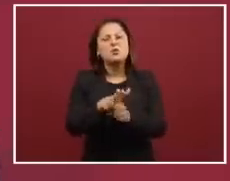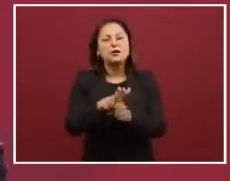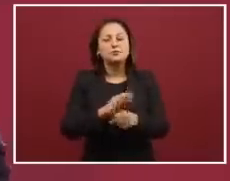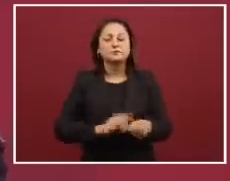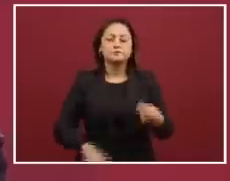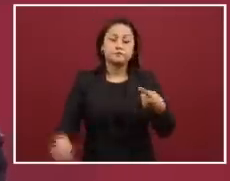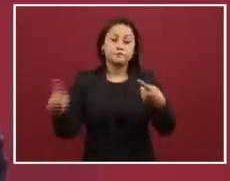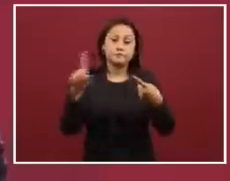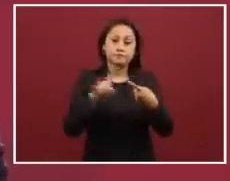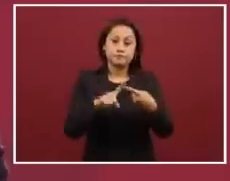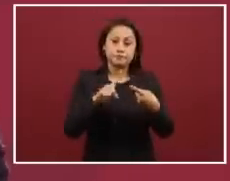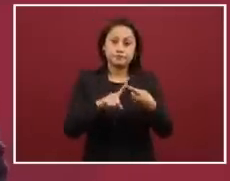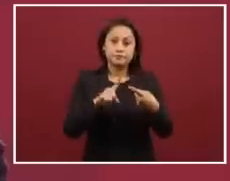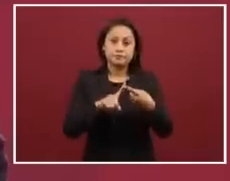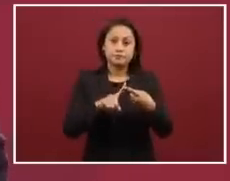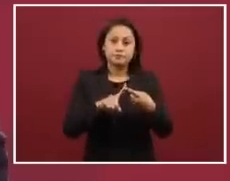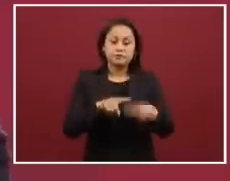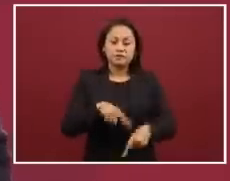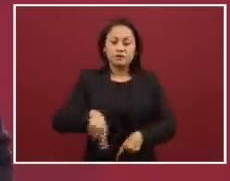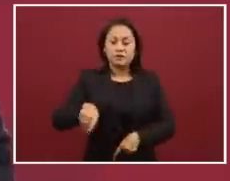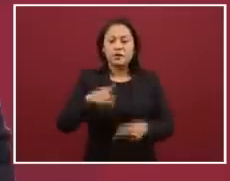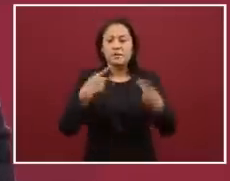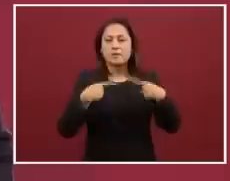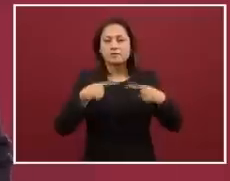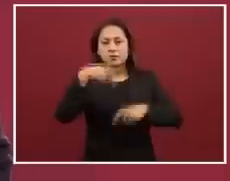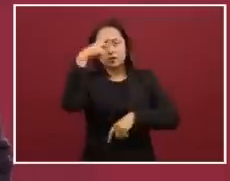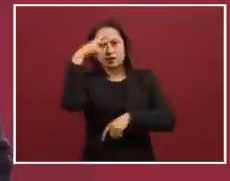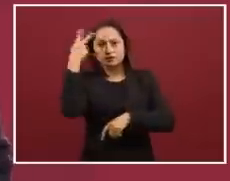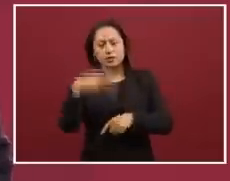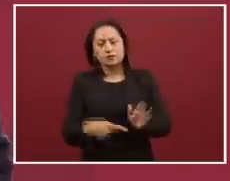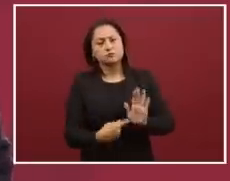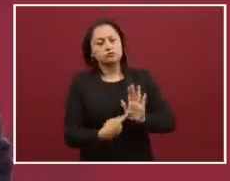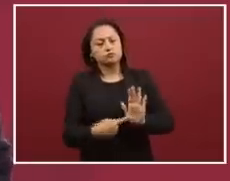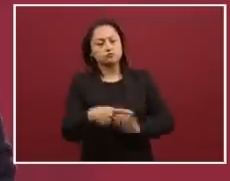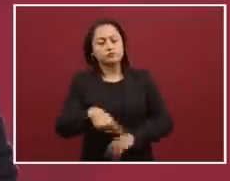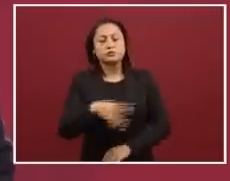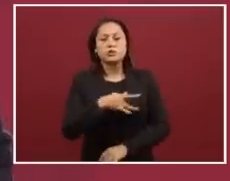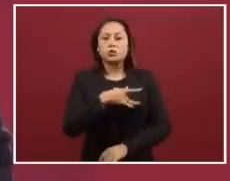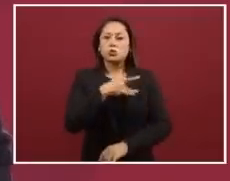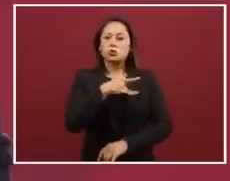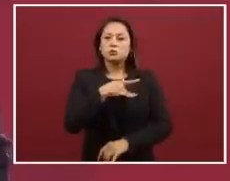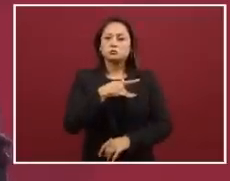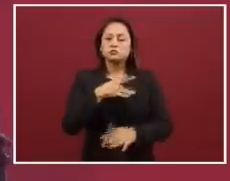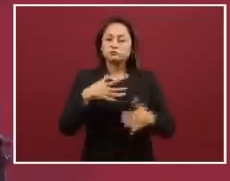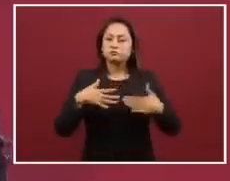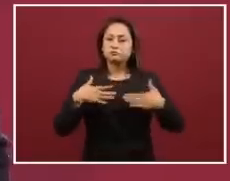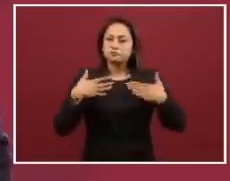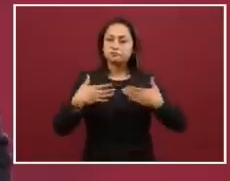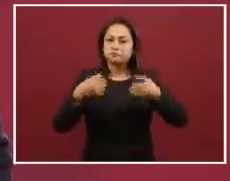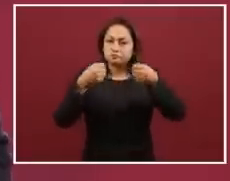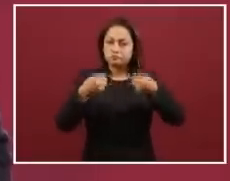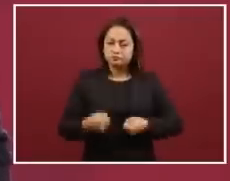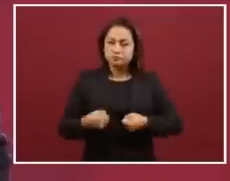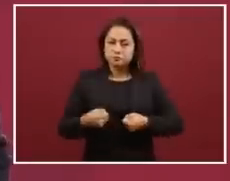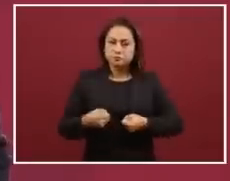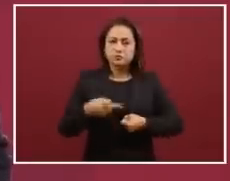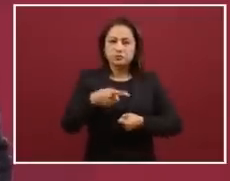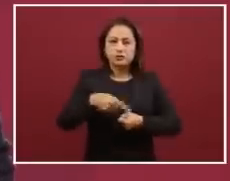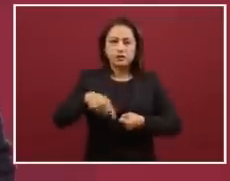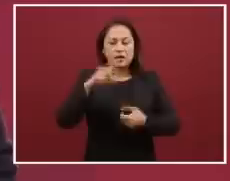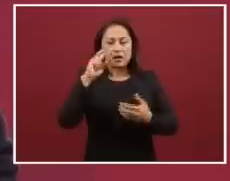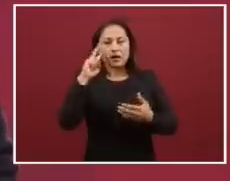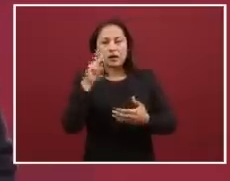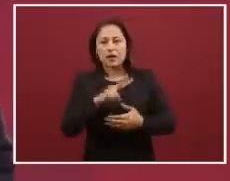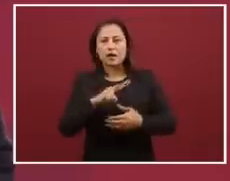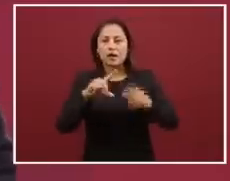que le da certeza a los mexicanos, es decir, por primera vez se le va a dar orden a la frontera sur y nos